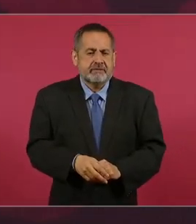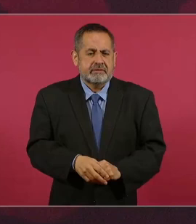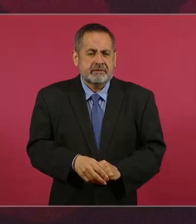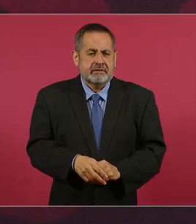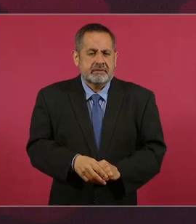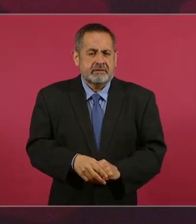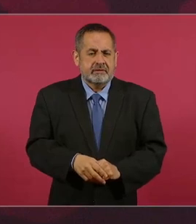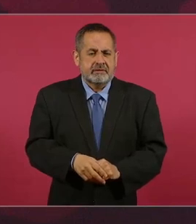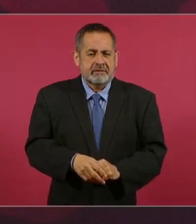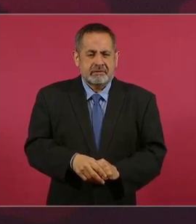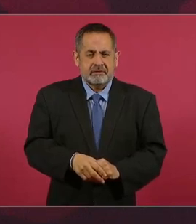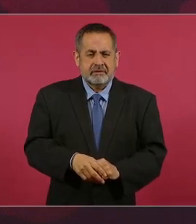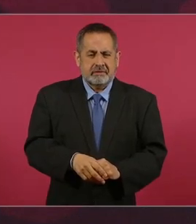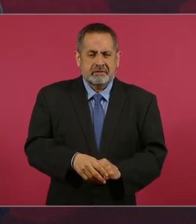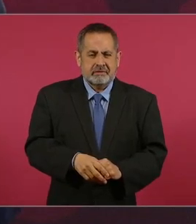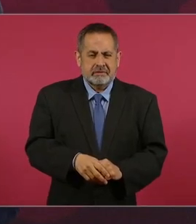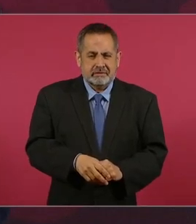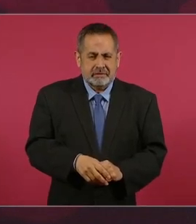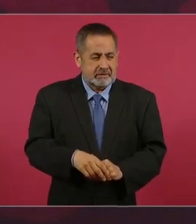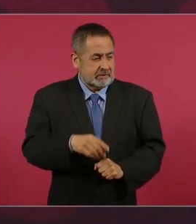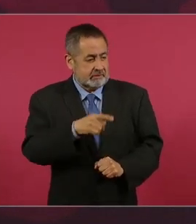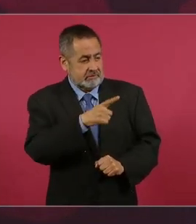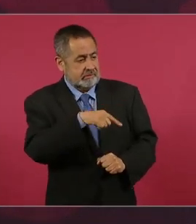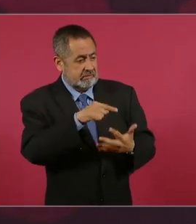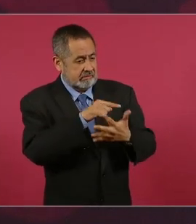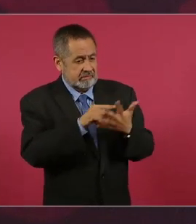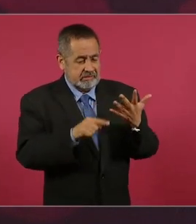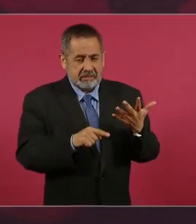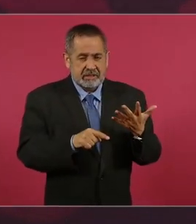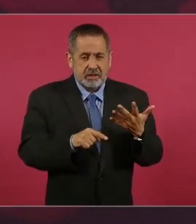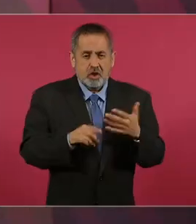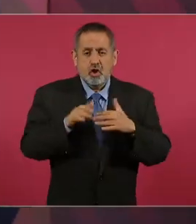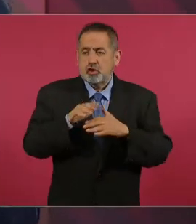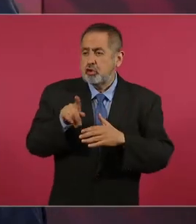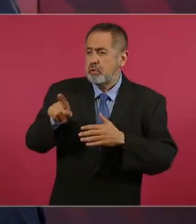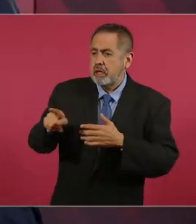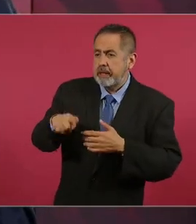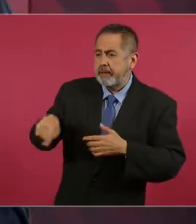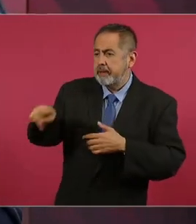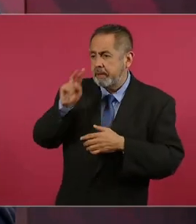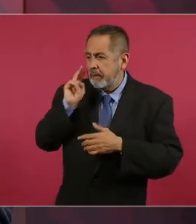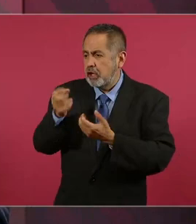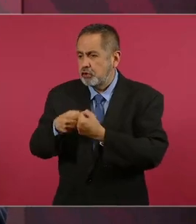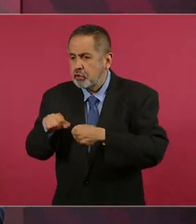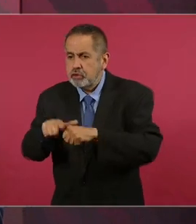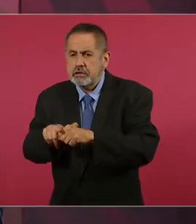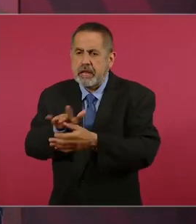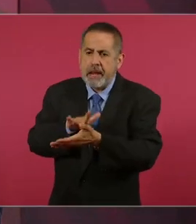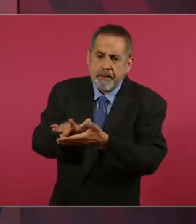todo lo que para él tiene que ver con lo social,